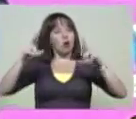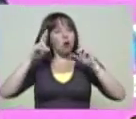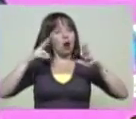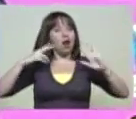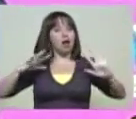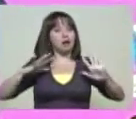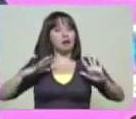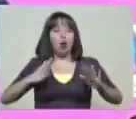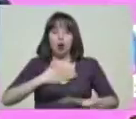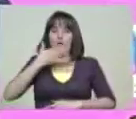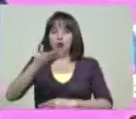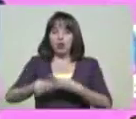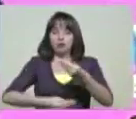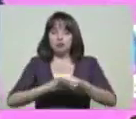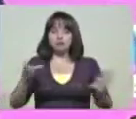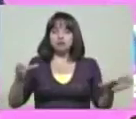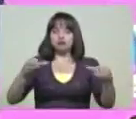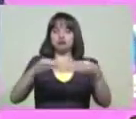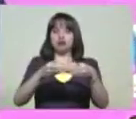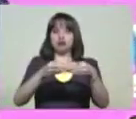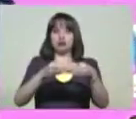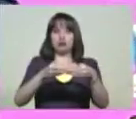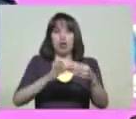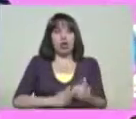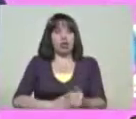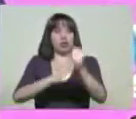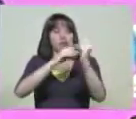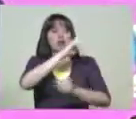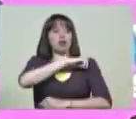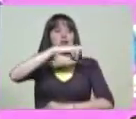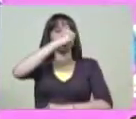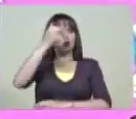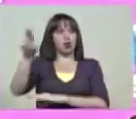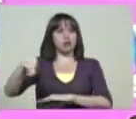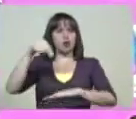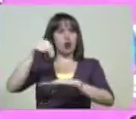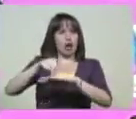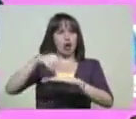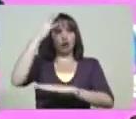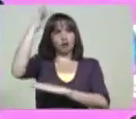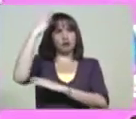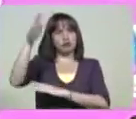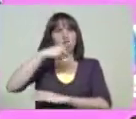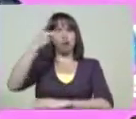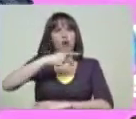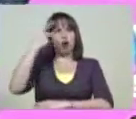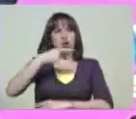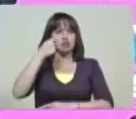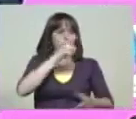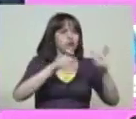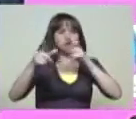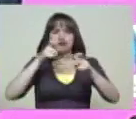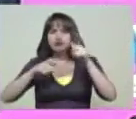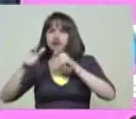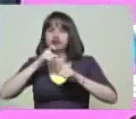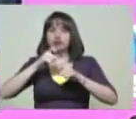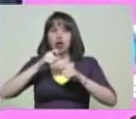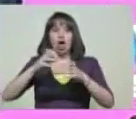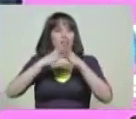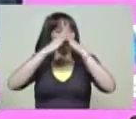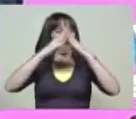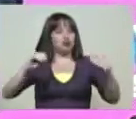que pudieran conformar los equipos de dirección nacional de consejos políticos consultivos y de todas las